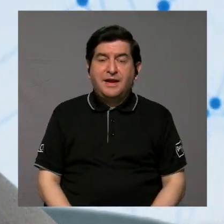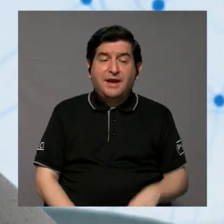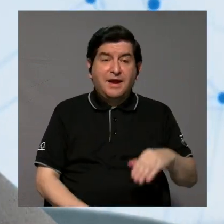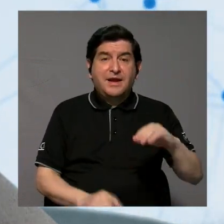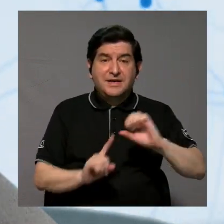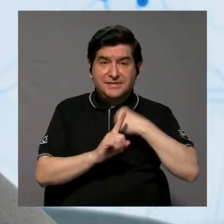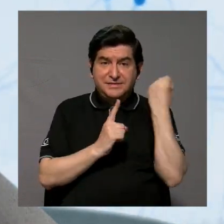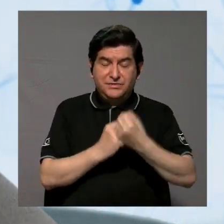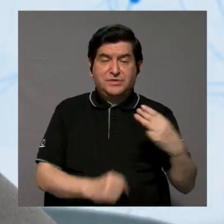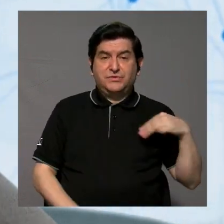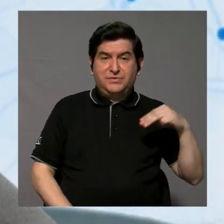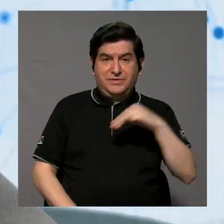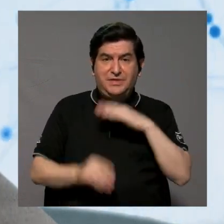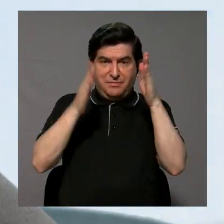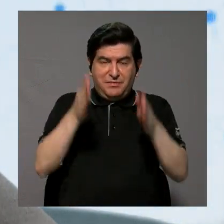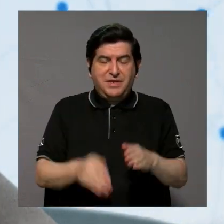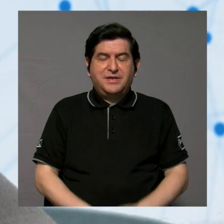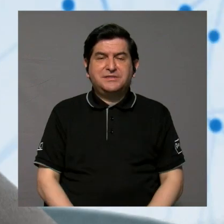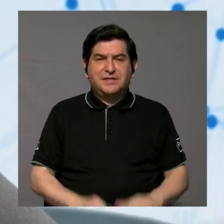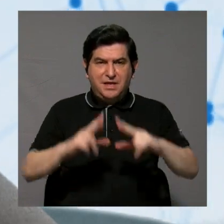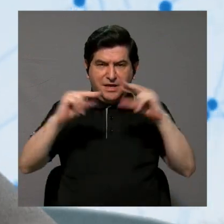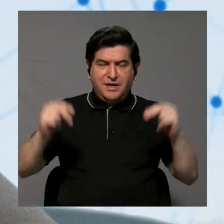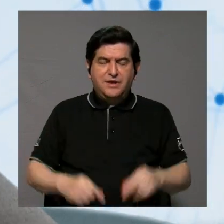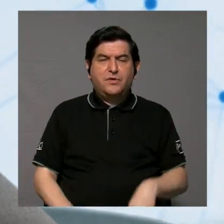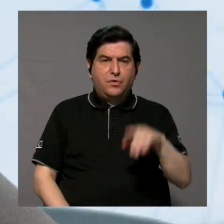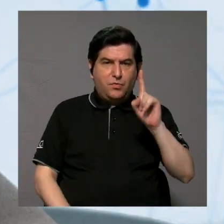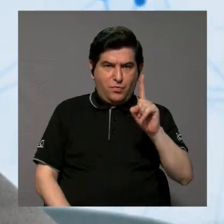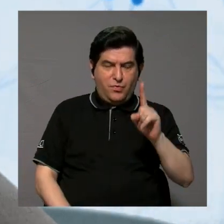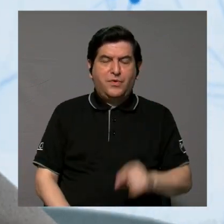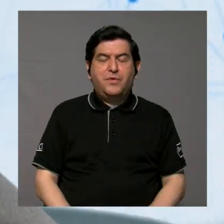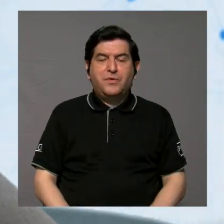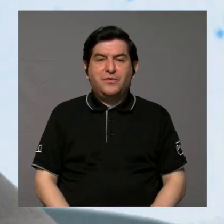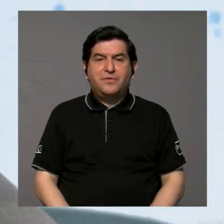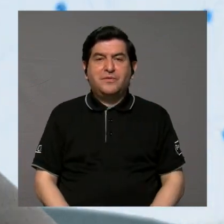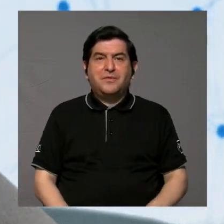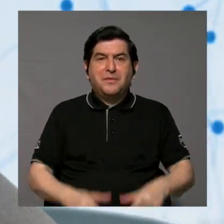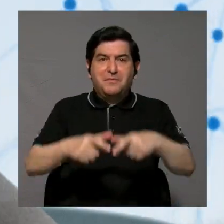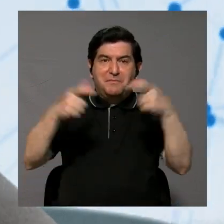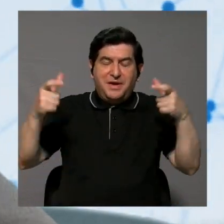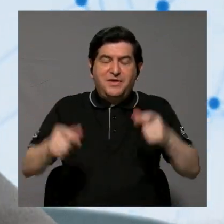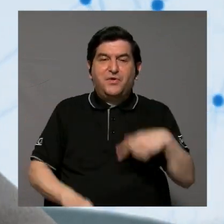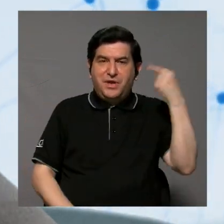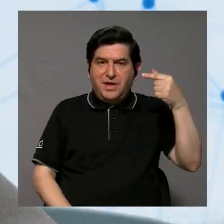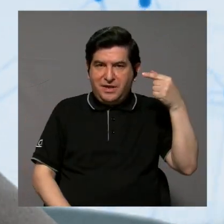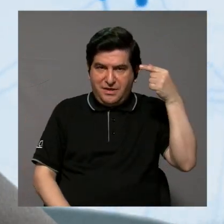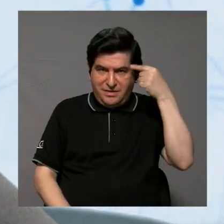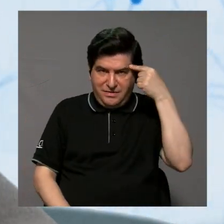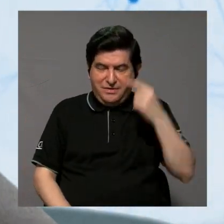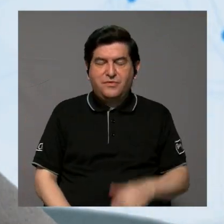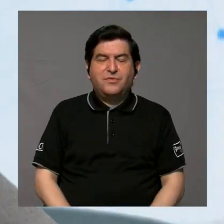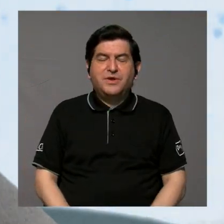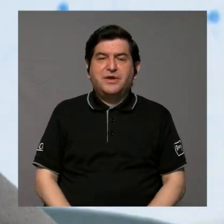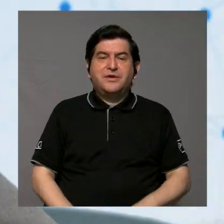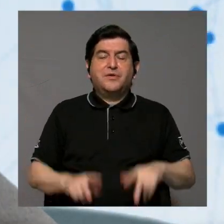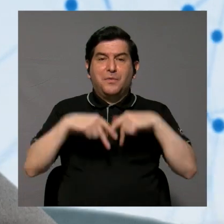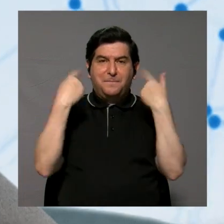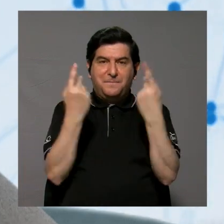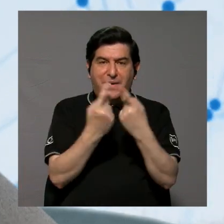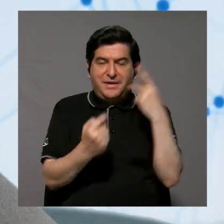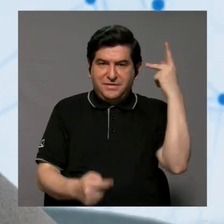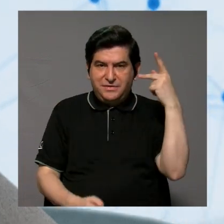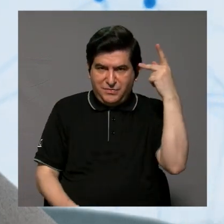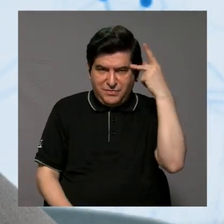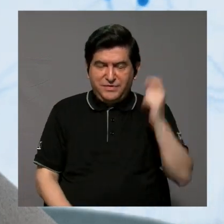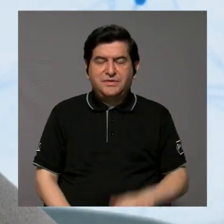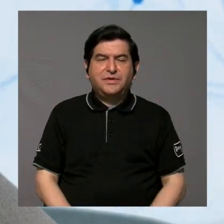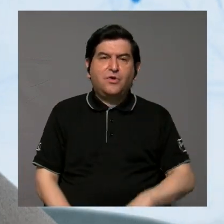del gabinete ministerial provenía, 1, de la mayoría del partido político y 2, no implementaron políticas económicas y tributarias, que era el